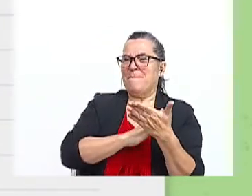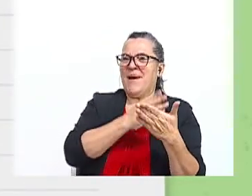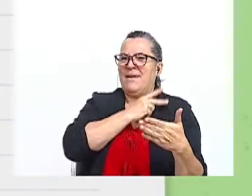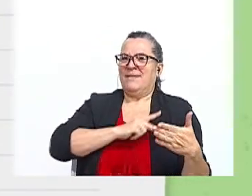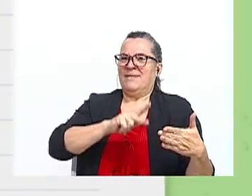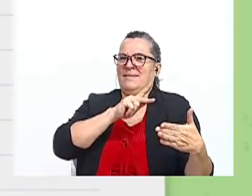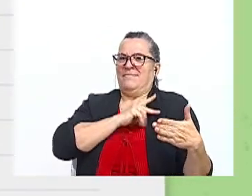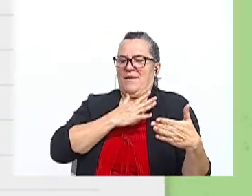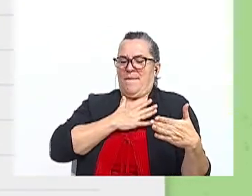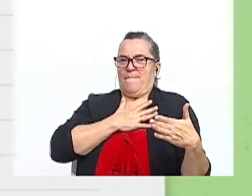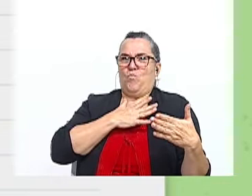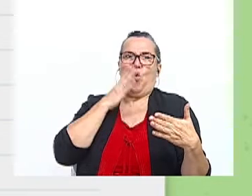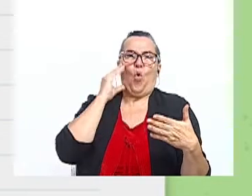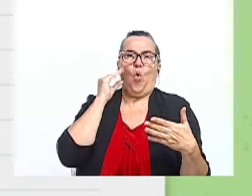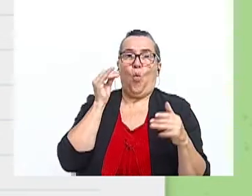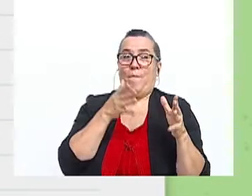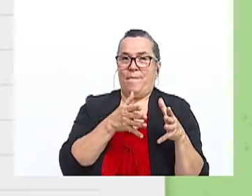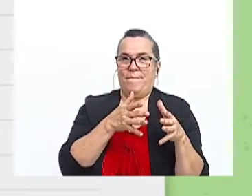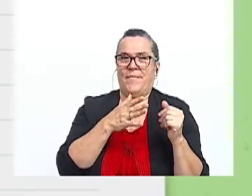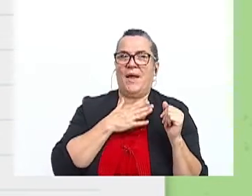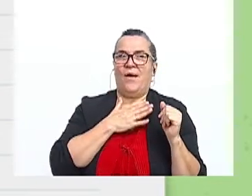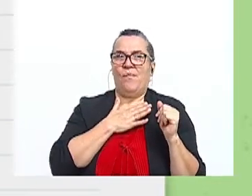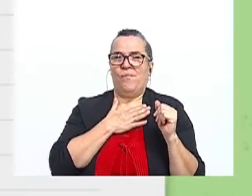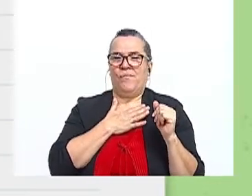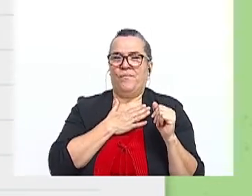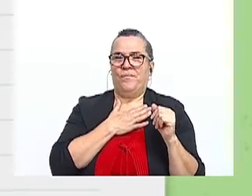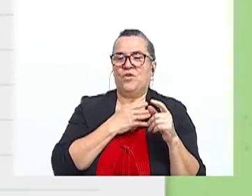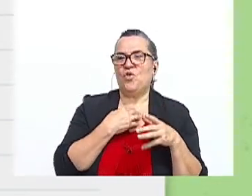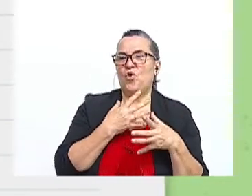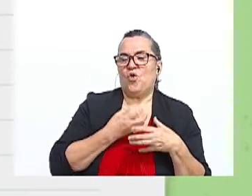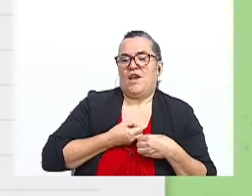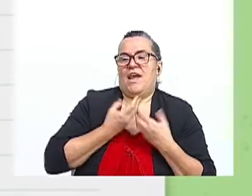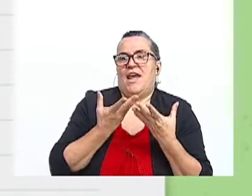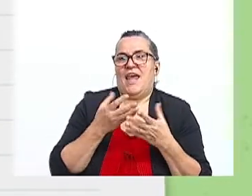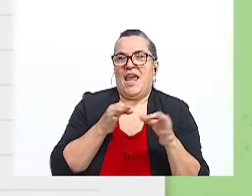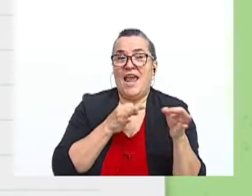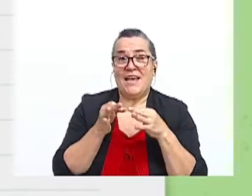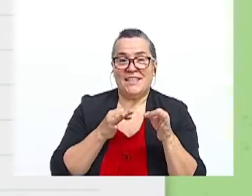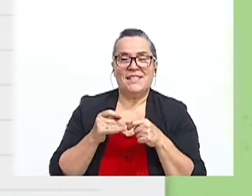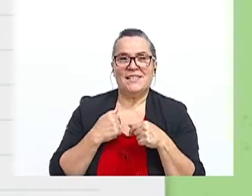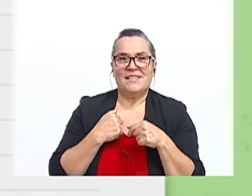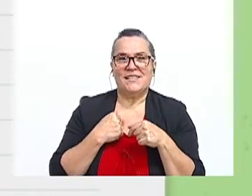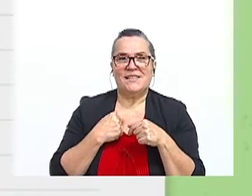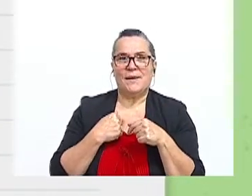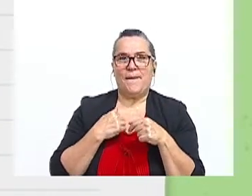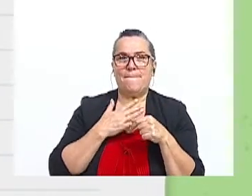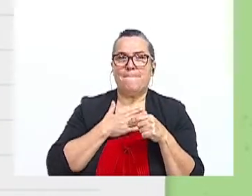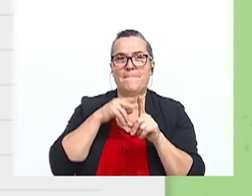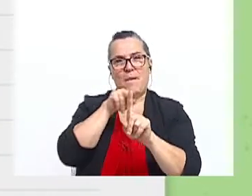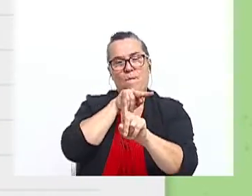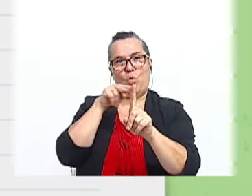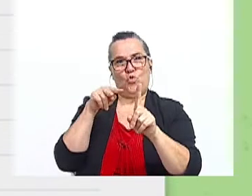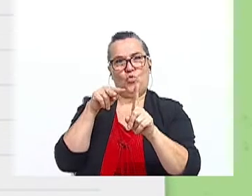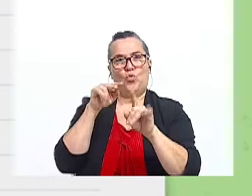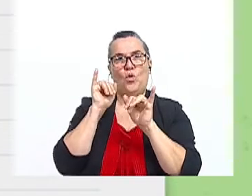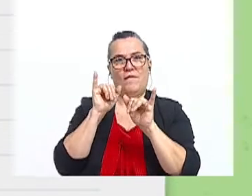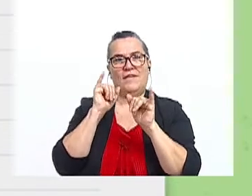de mi experiencia, de lo que yo voy a exponer, mi punto de